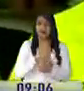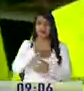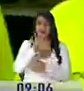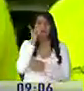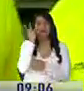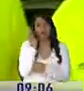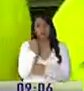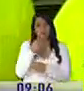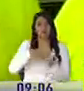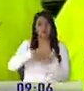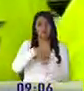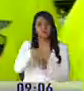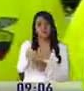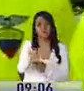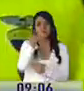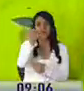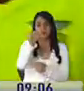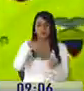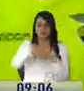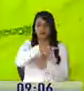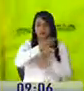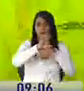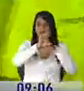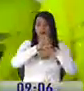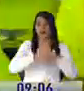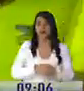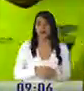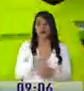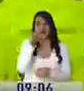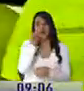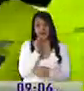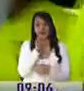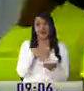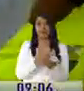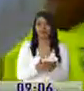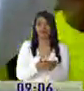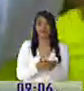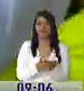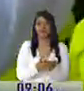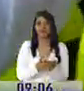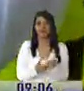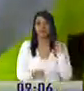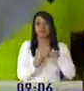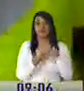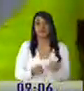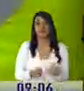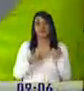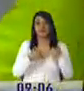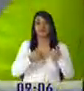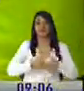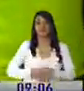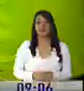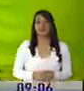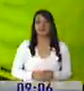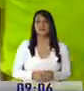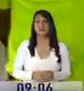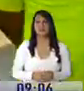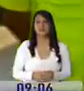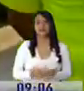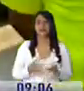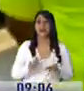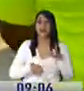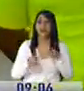regresamos el sábado estamos desde el día de ayer y hasta ahora lo hemos pasado super bien ya se cruzaron con algún